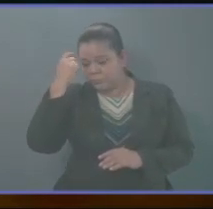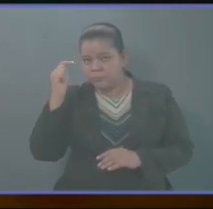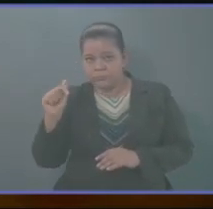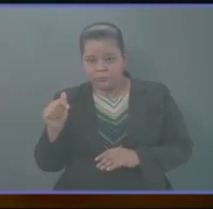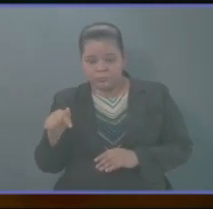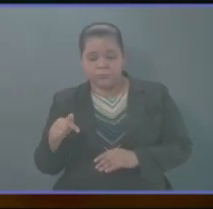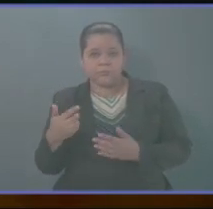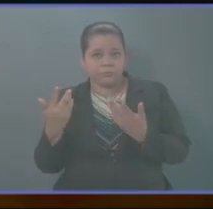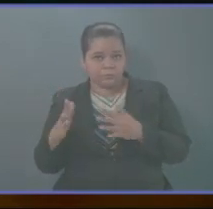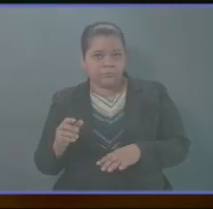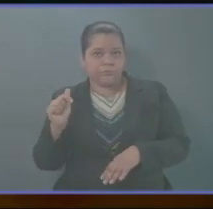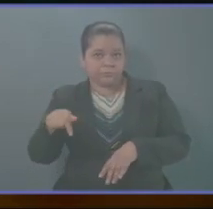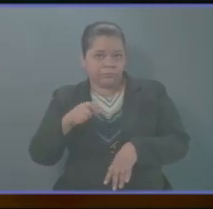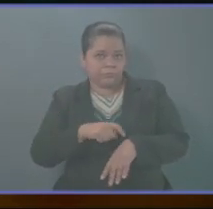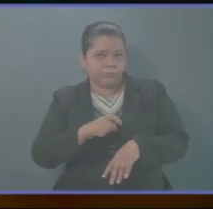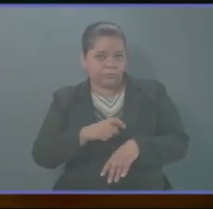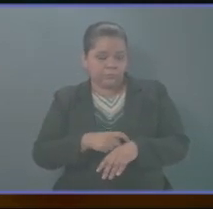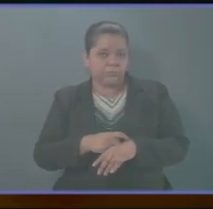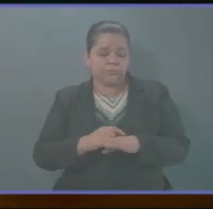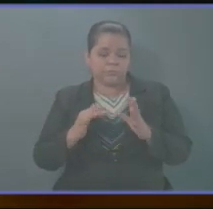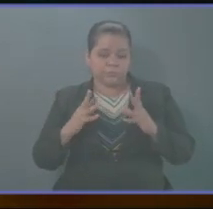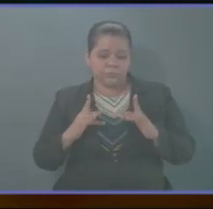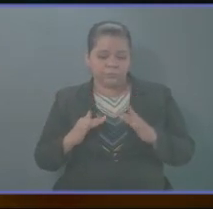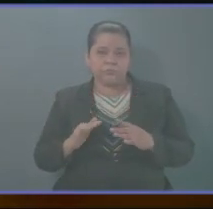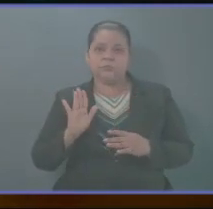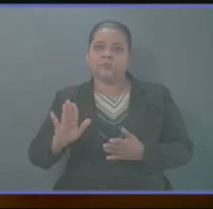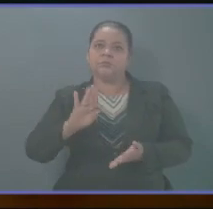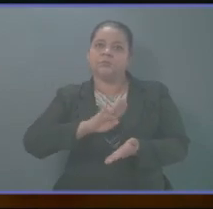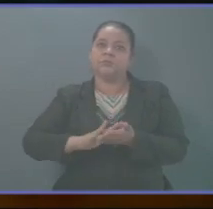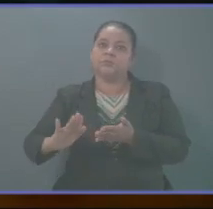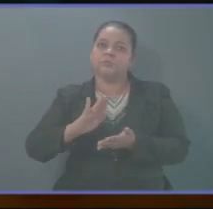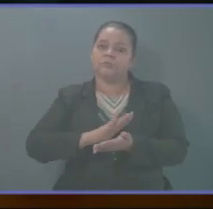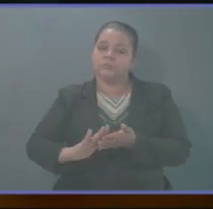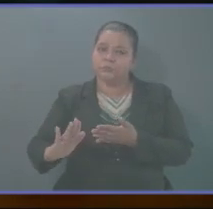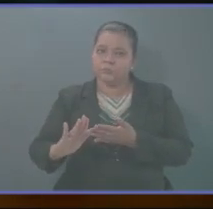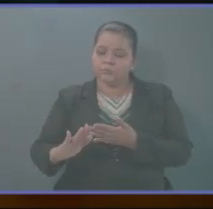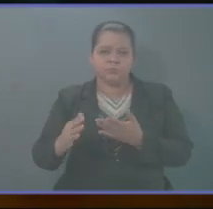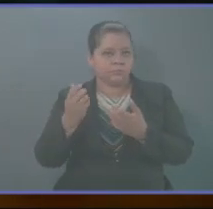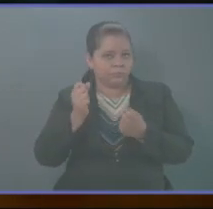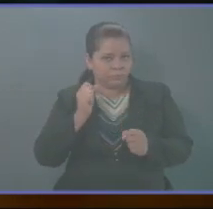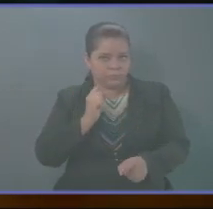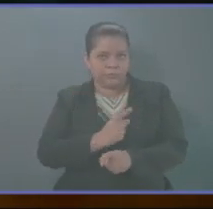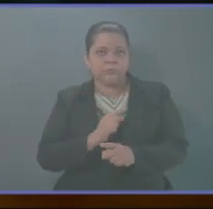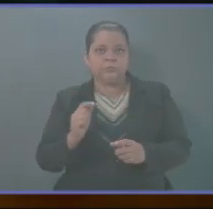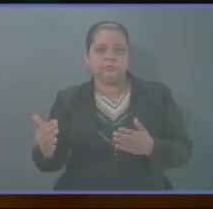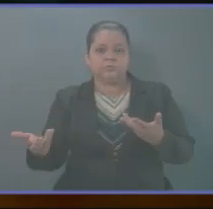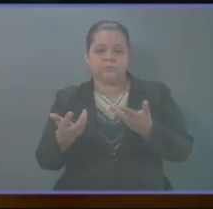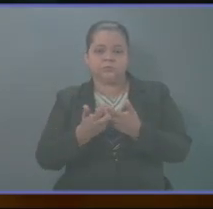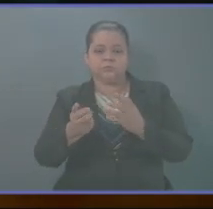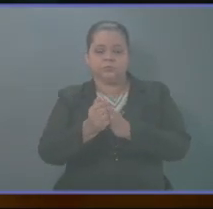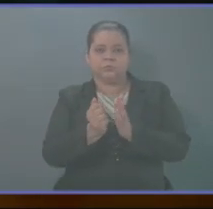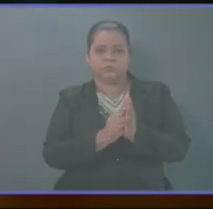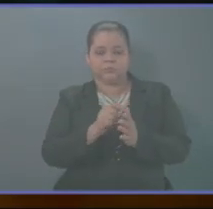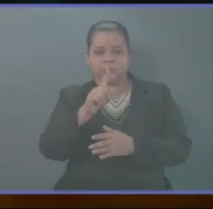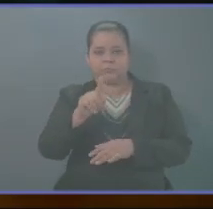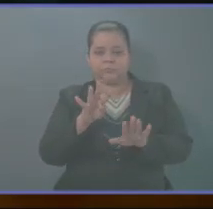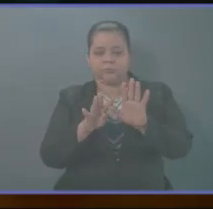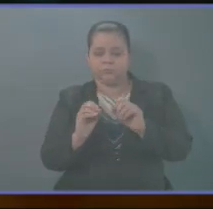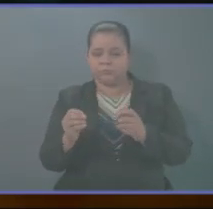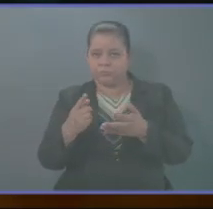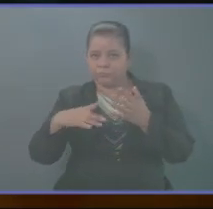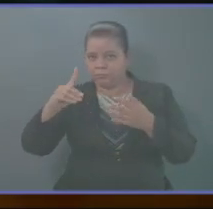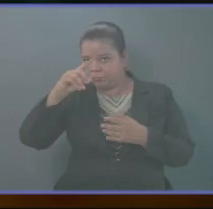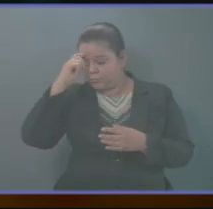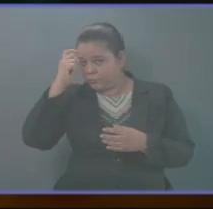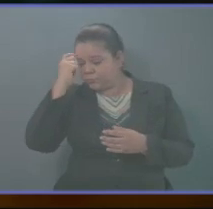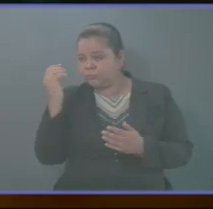periodo de vacación en Semana Santa el pago correspondiente de acuerdo al artículo 190 del Código de Trabajo, y